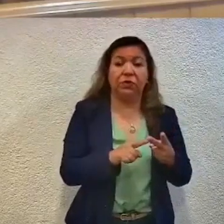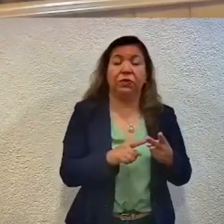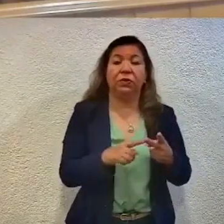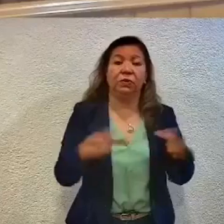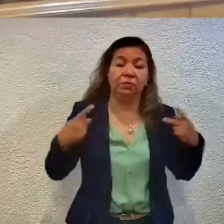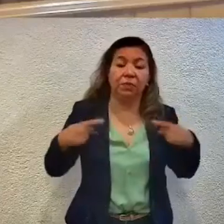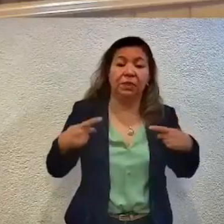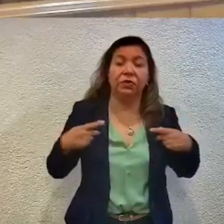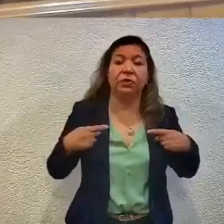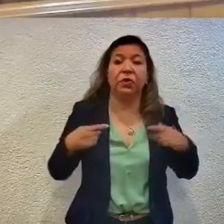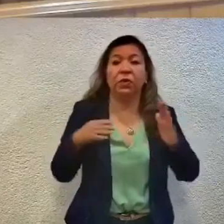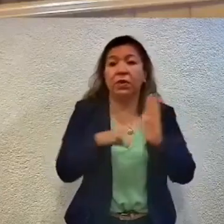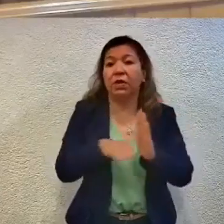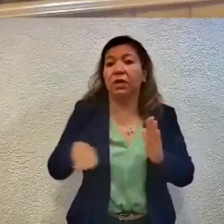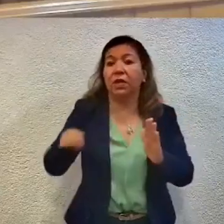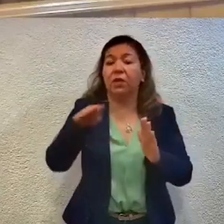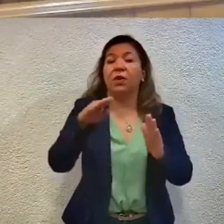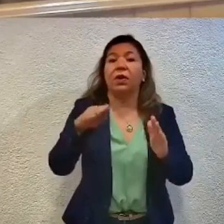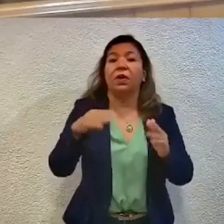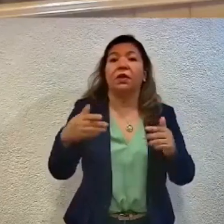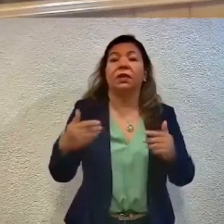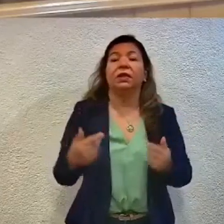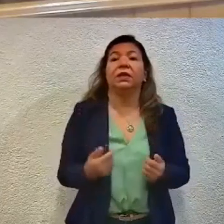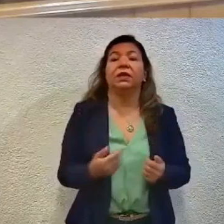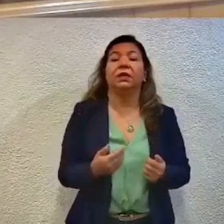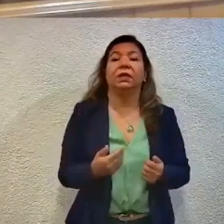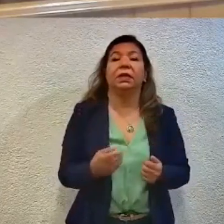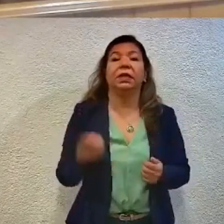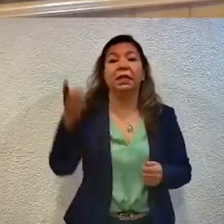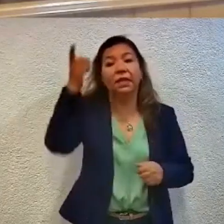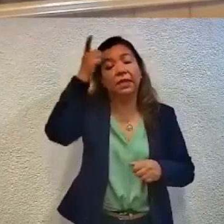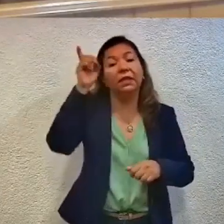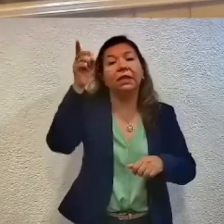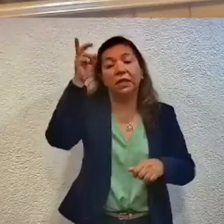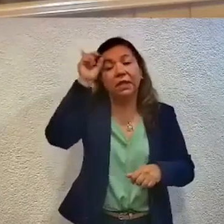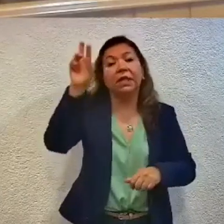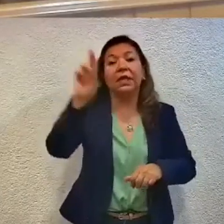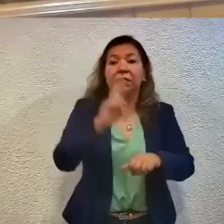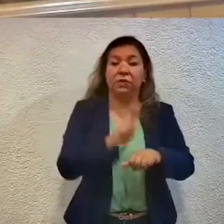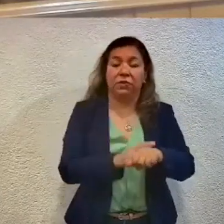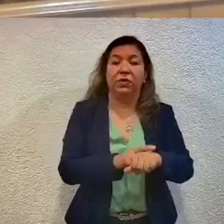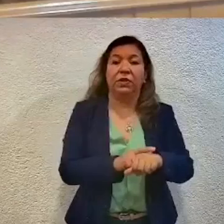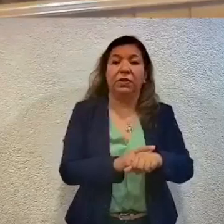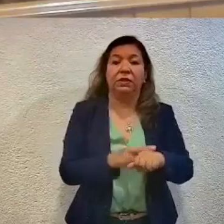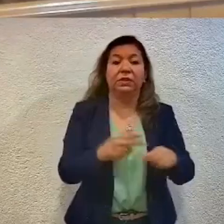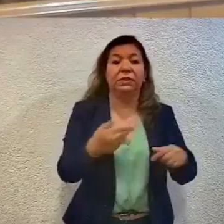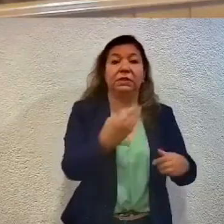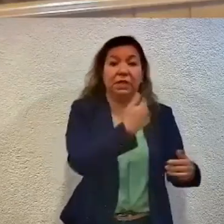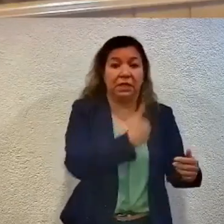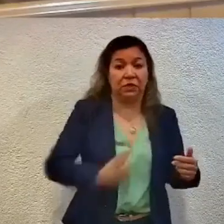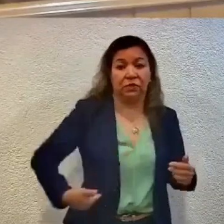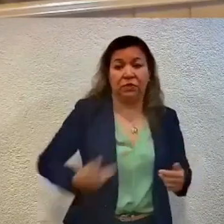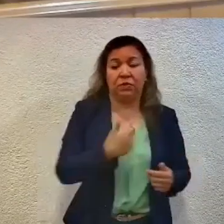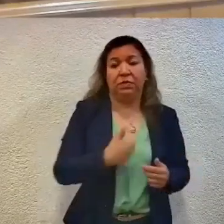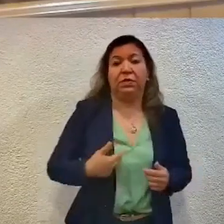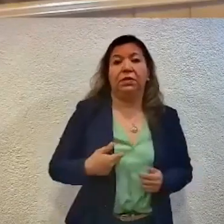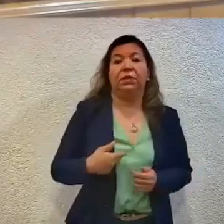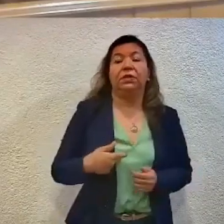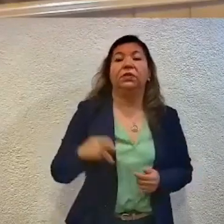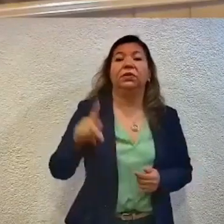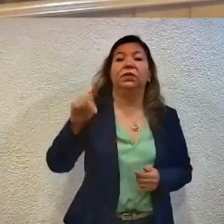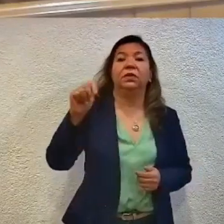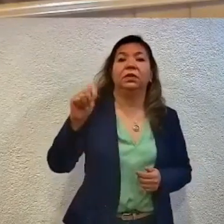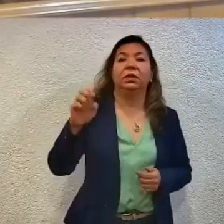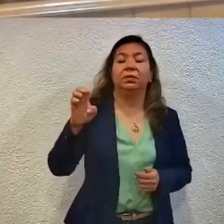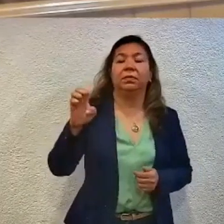mando superior al ser directoras del ayuntamiento del municipio de Tepecuacuilco, Guerrero, situación que se encuentra